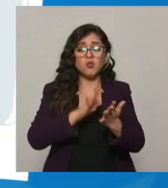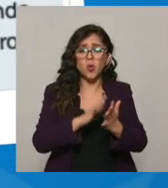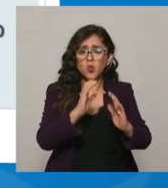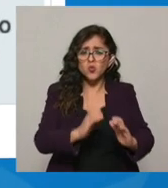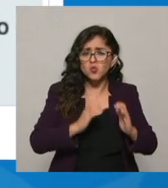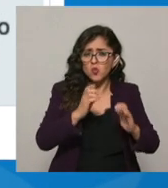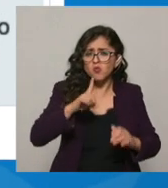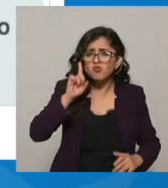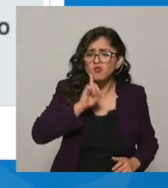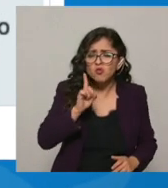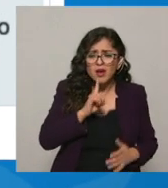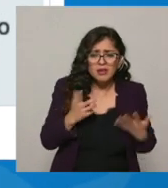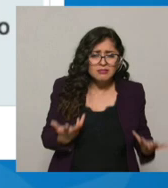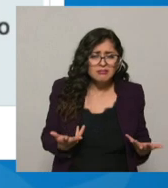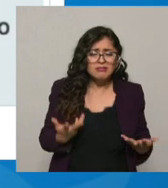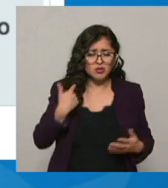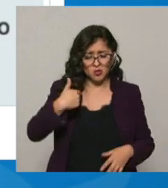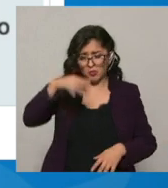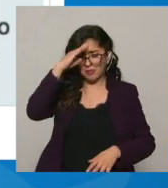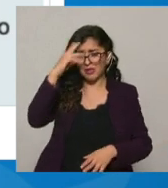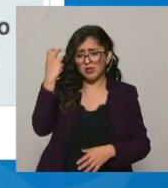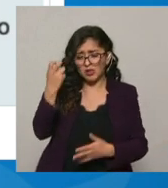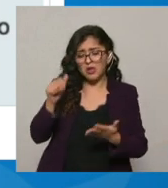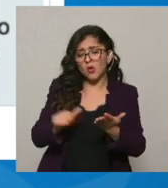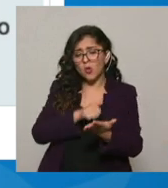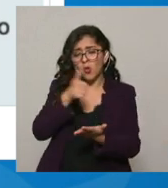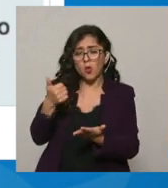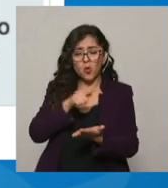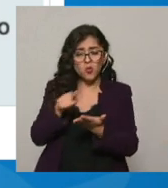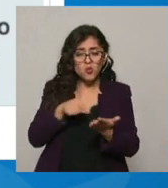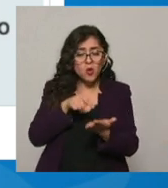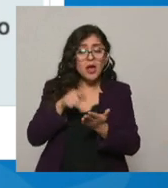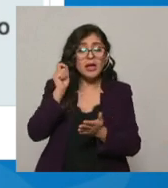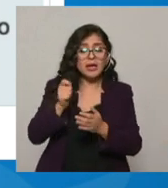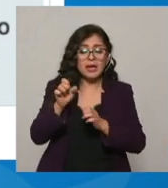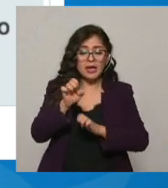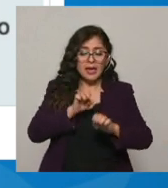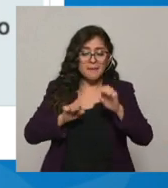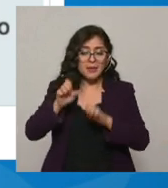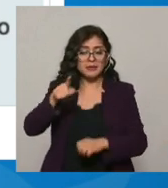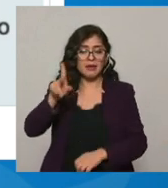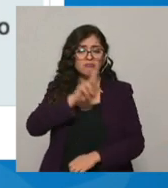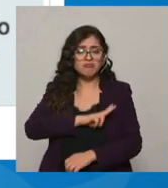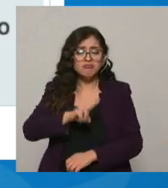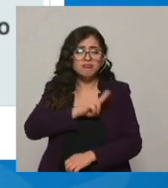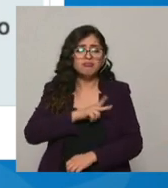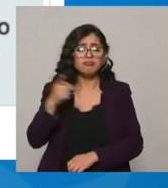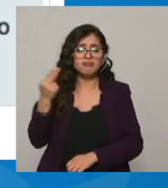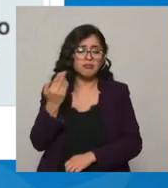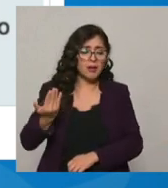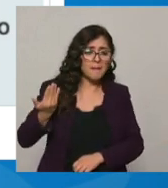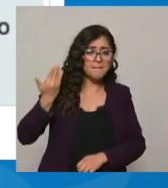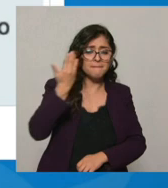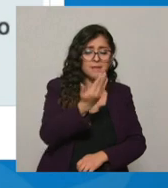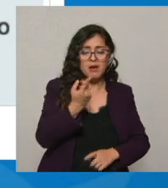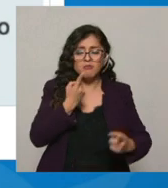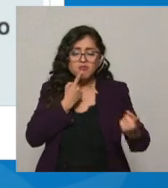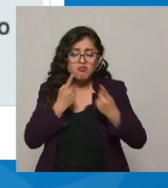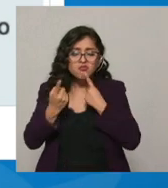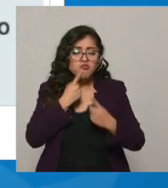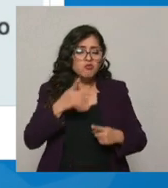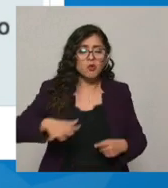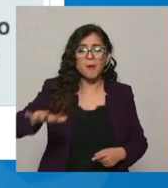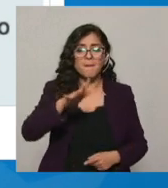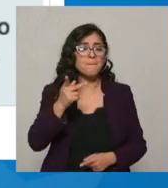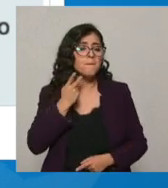cuidarnos, pues mucho más en los espacios que en teoría son empresas privadas. Claro. Que recurren al diálogo público,